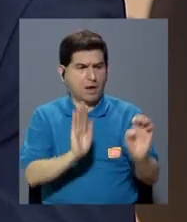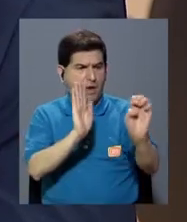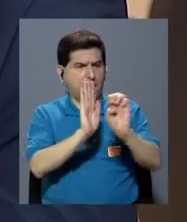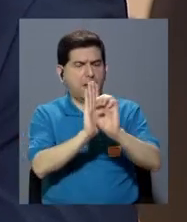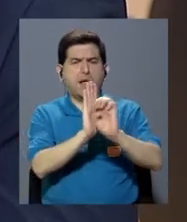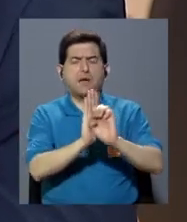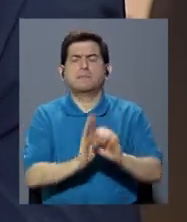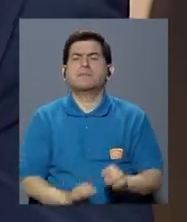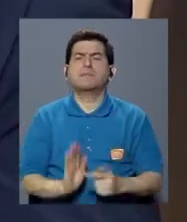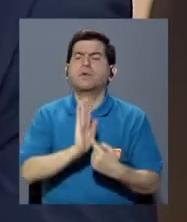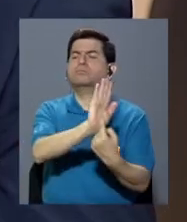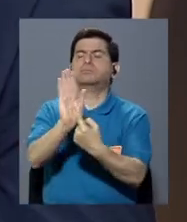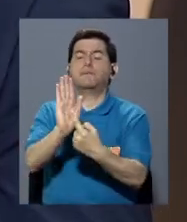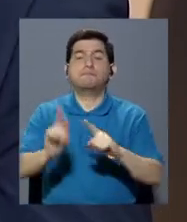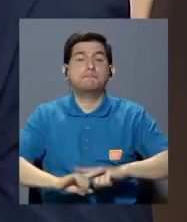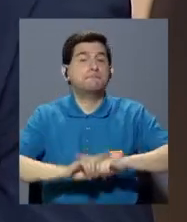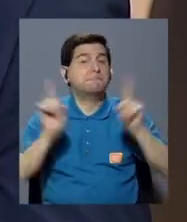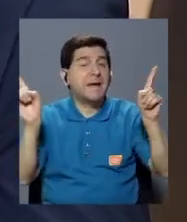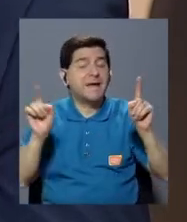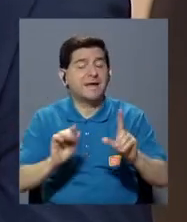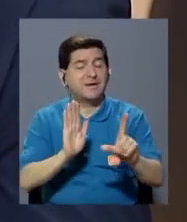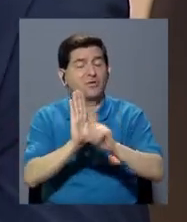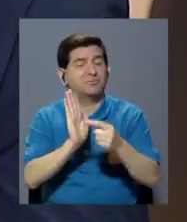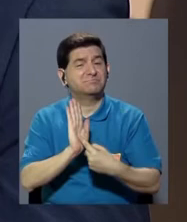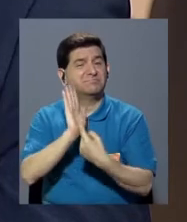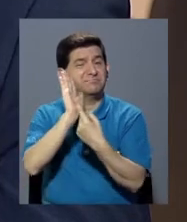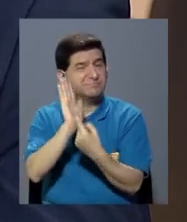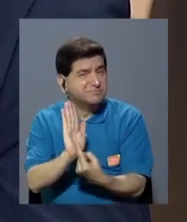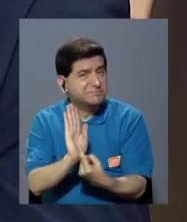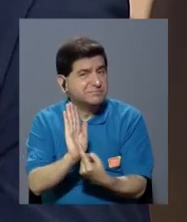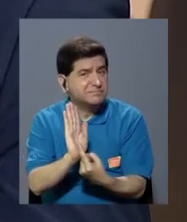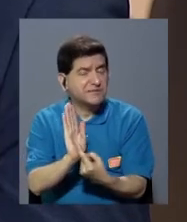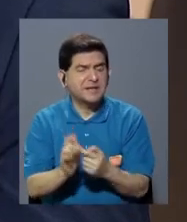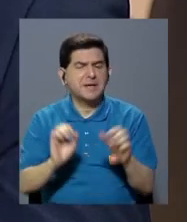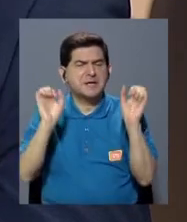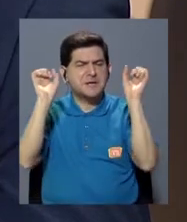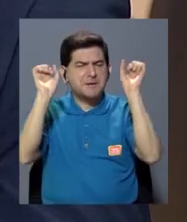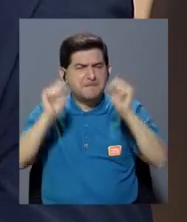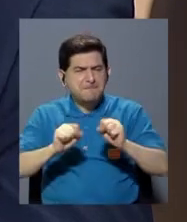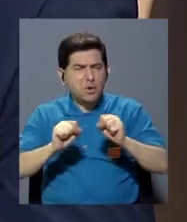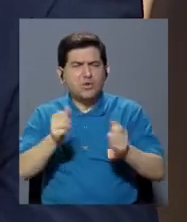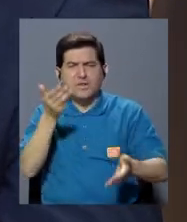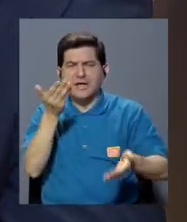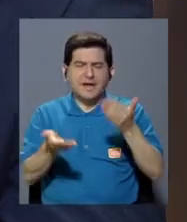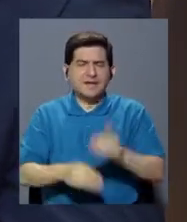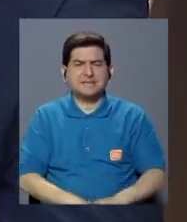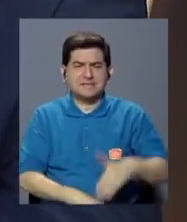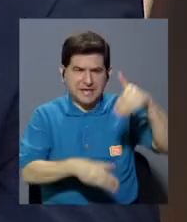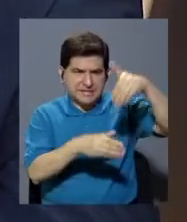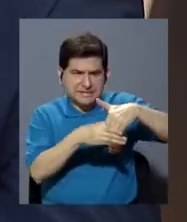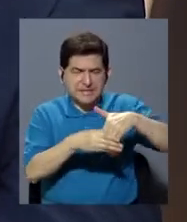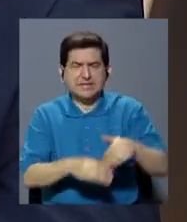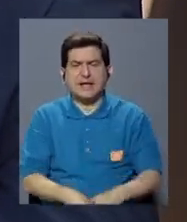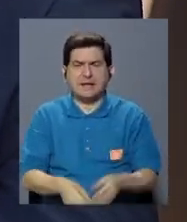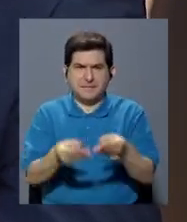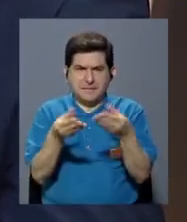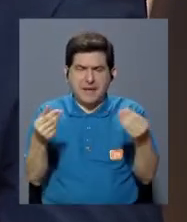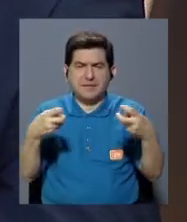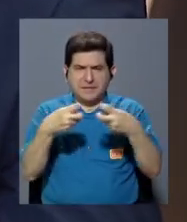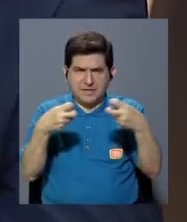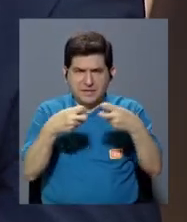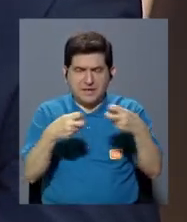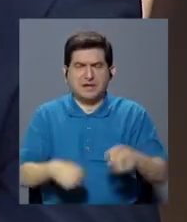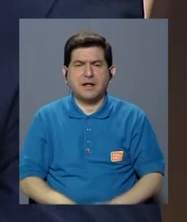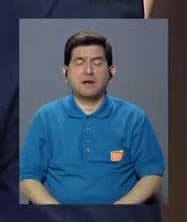de ejemplo. Pero la ley indica que nos podrían entrar a generarse